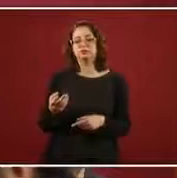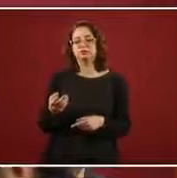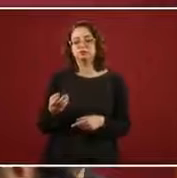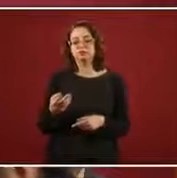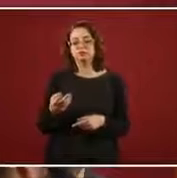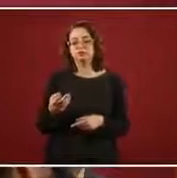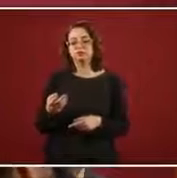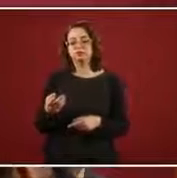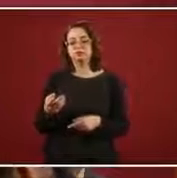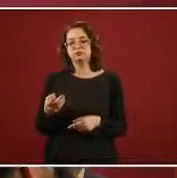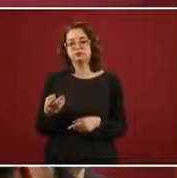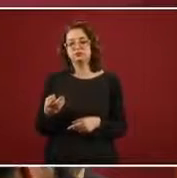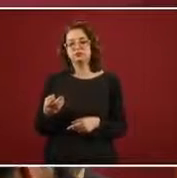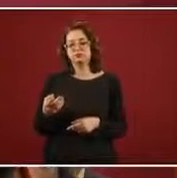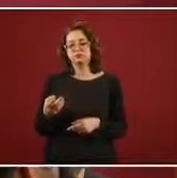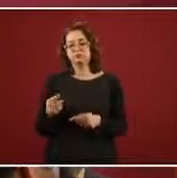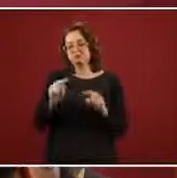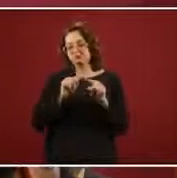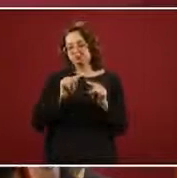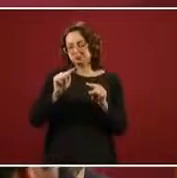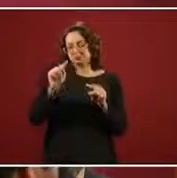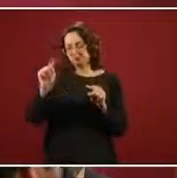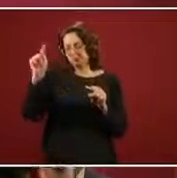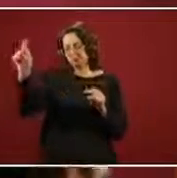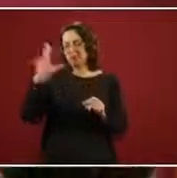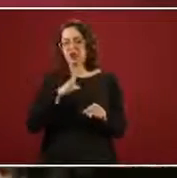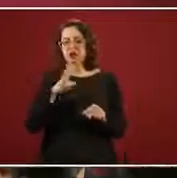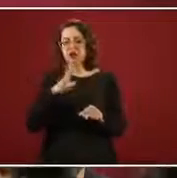Ceiba Playa y otros.